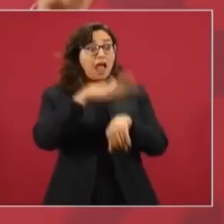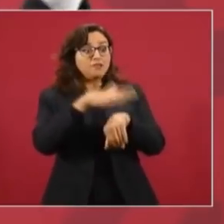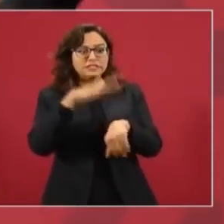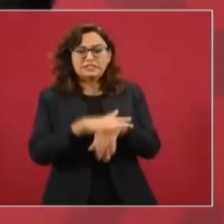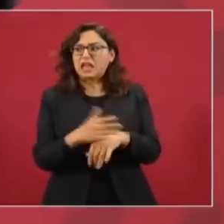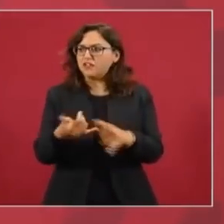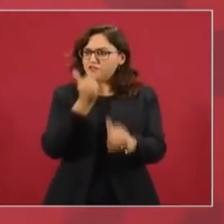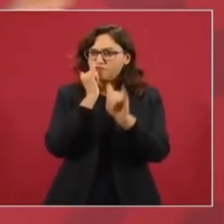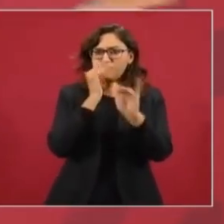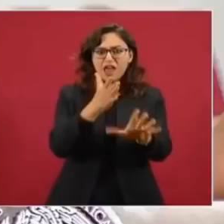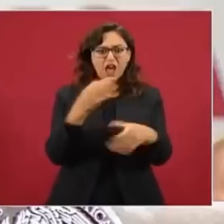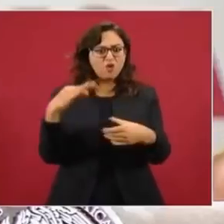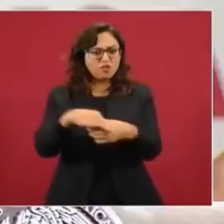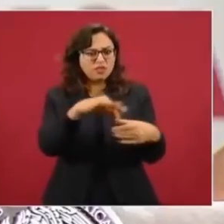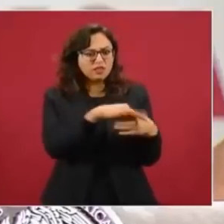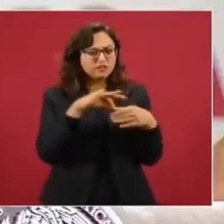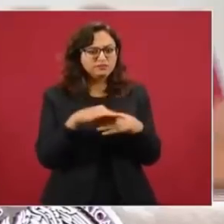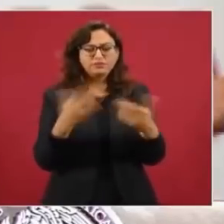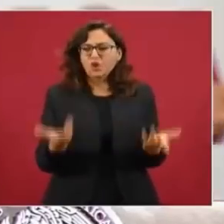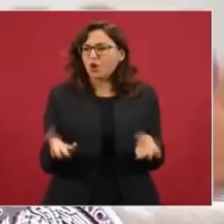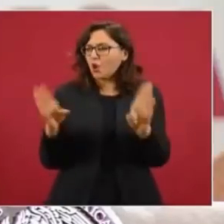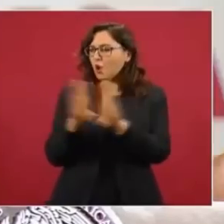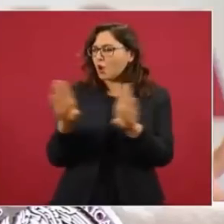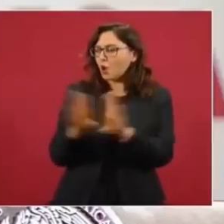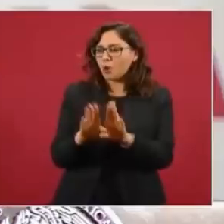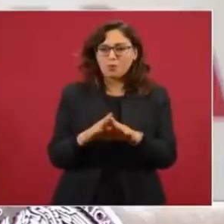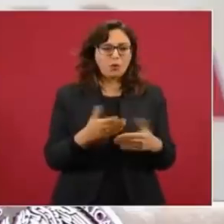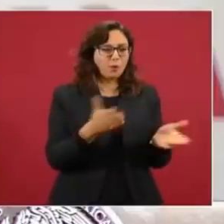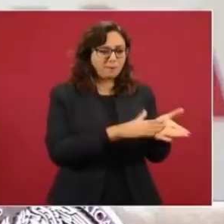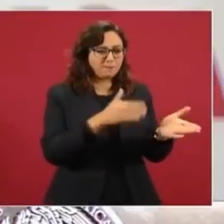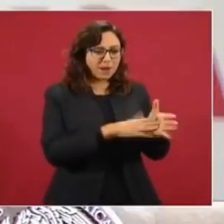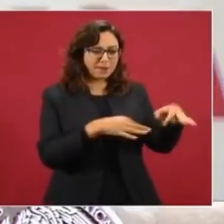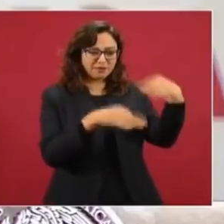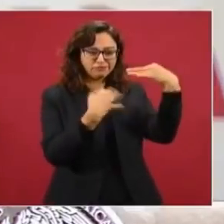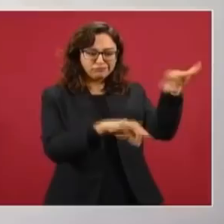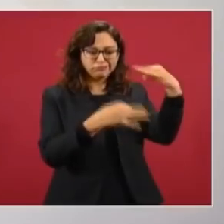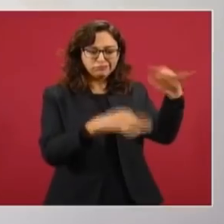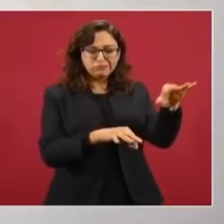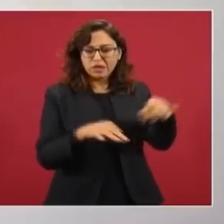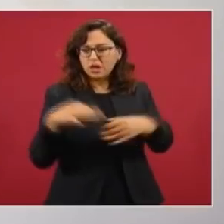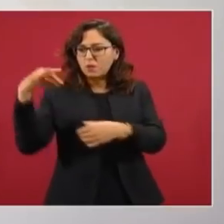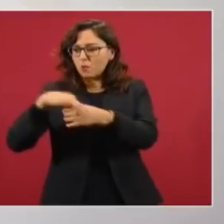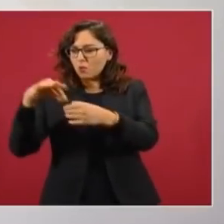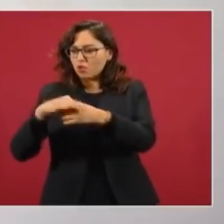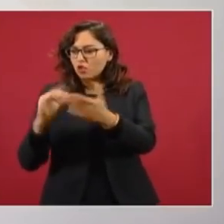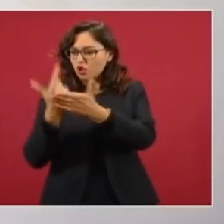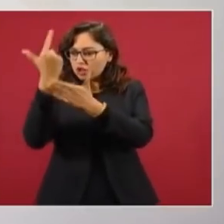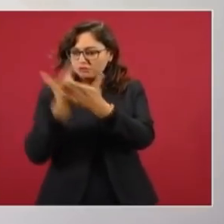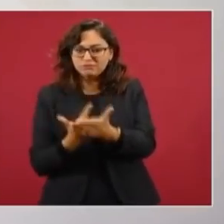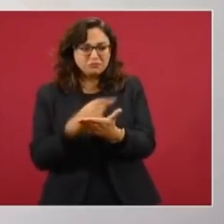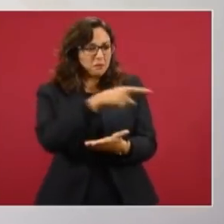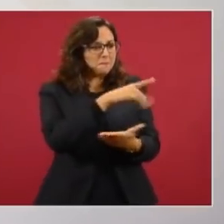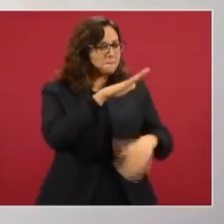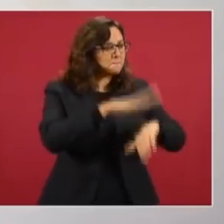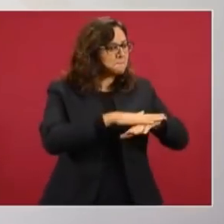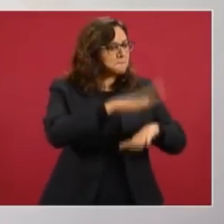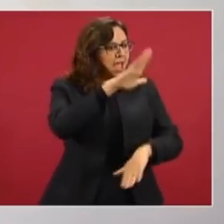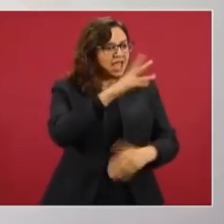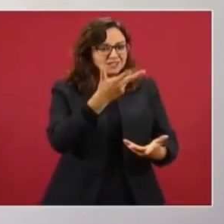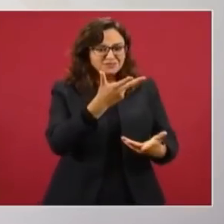las urnas, hay más boletas que electores. Y como ya lo habían amenazado,